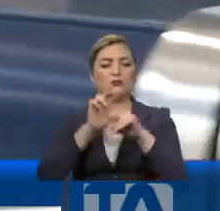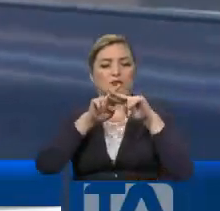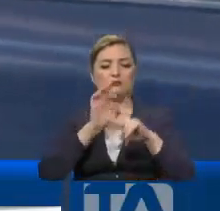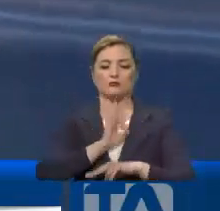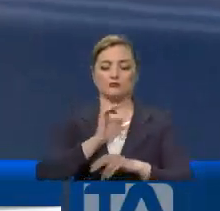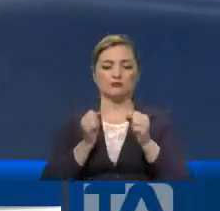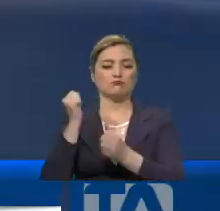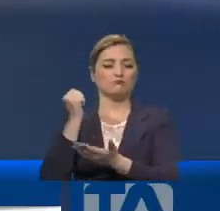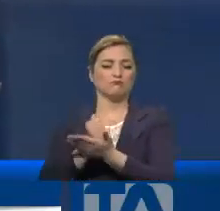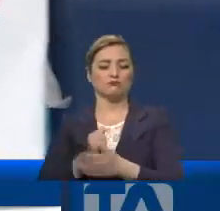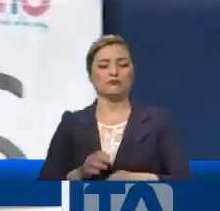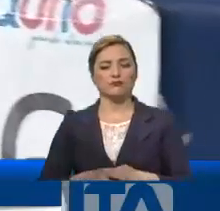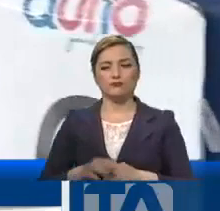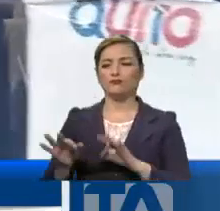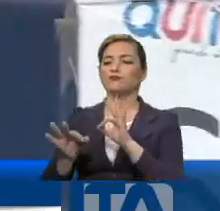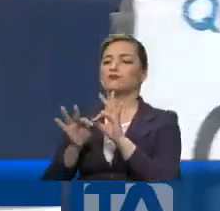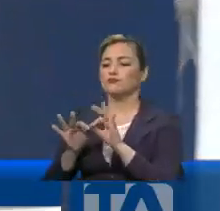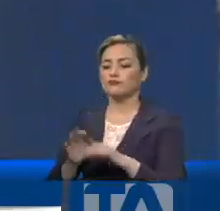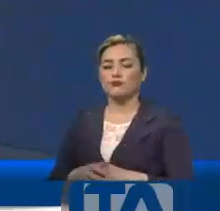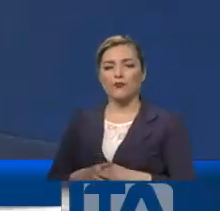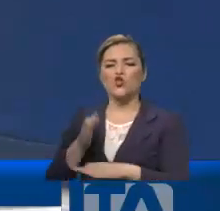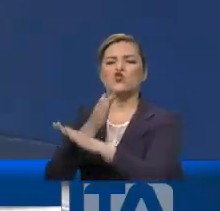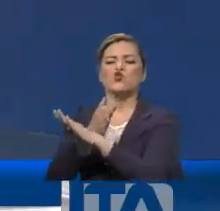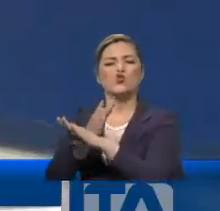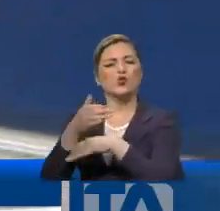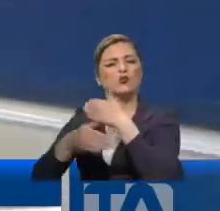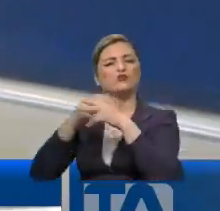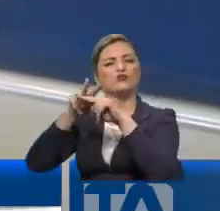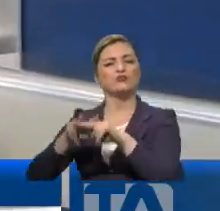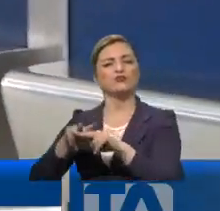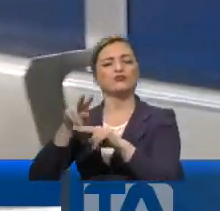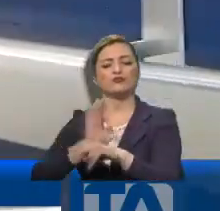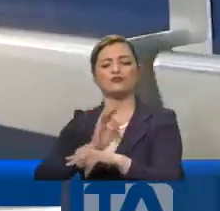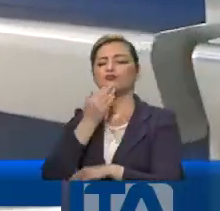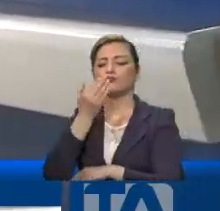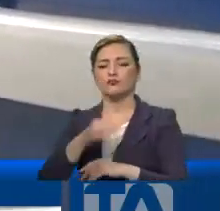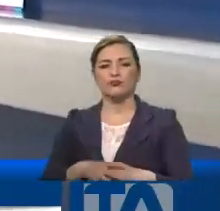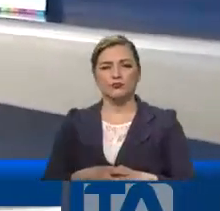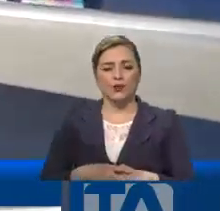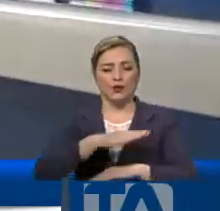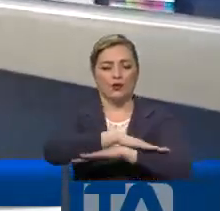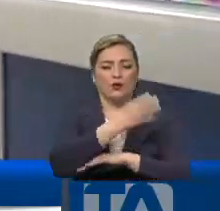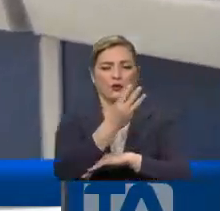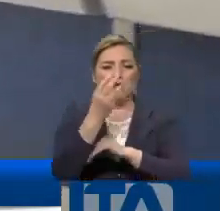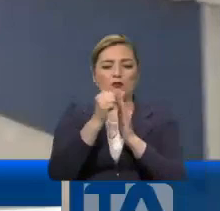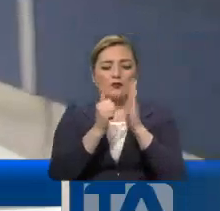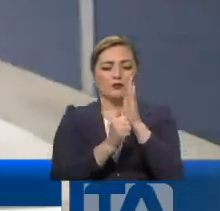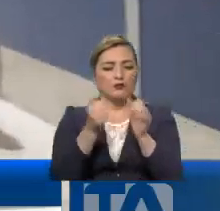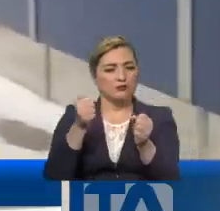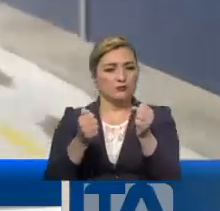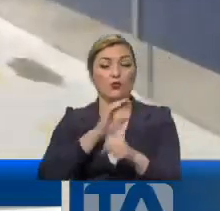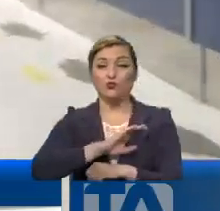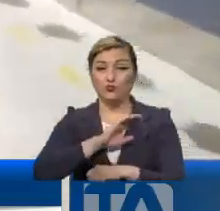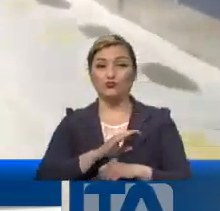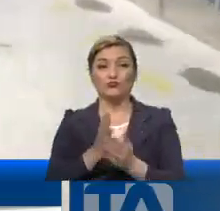técnica vehicular y matriculación. Perfecto. ¿Cómo se coge el turno para el proceso de revisión técnica? A través de la misma página web de la Agencia Metropolitana de